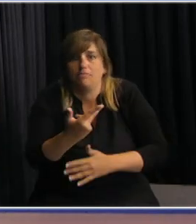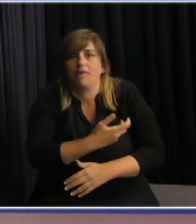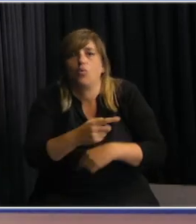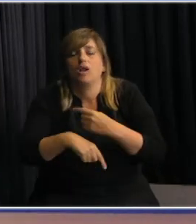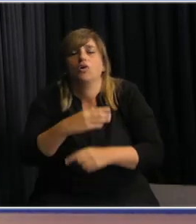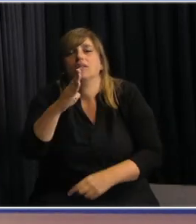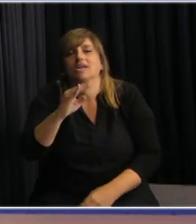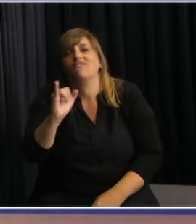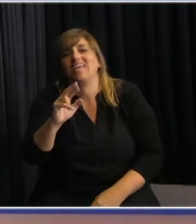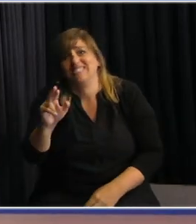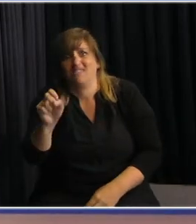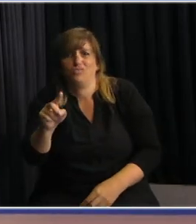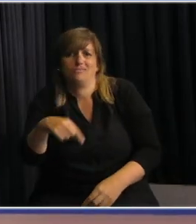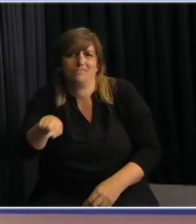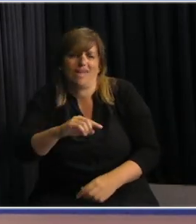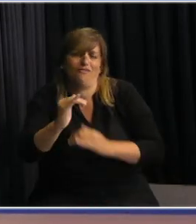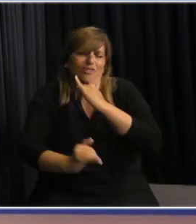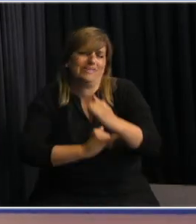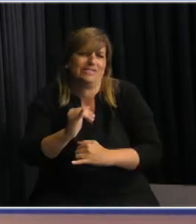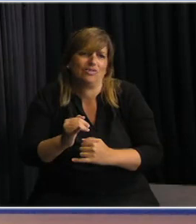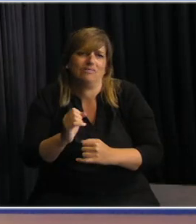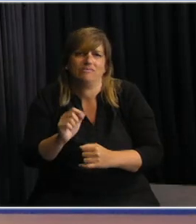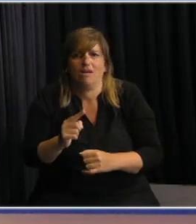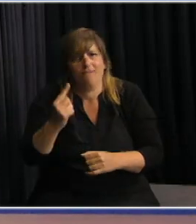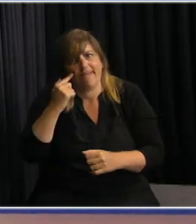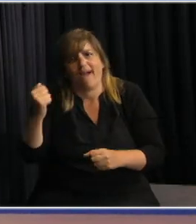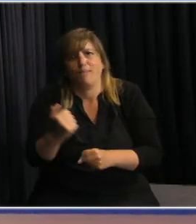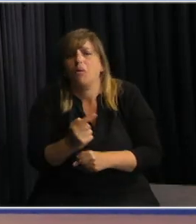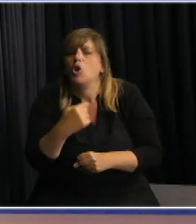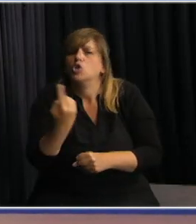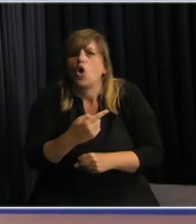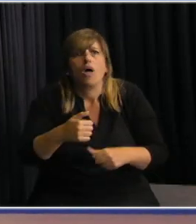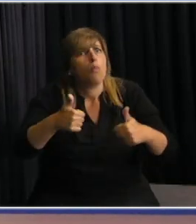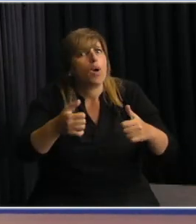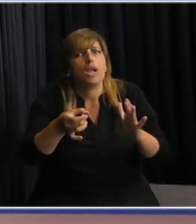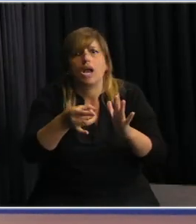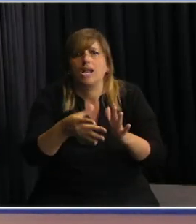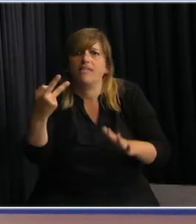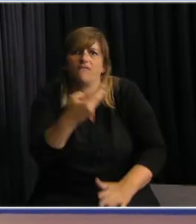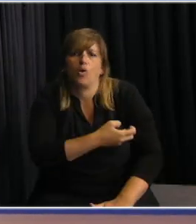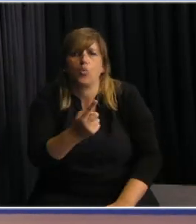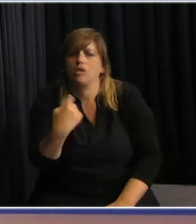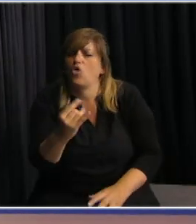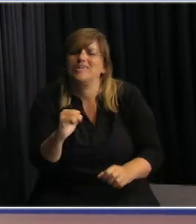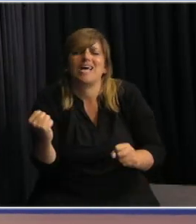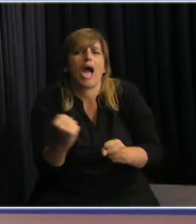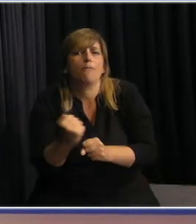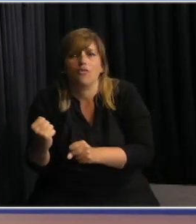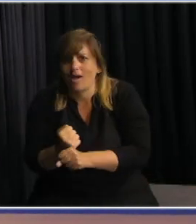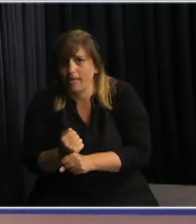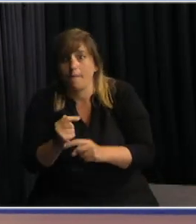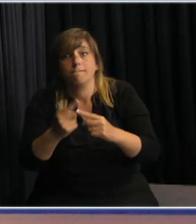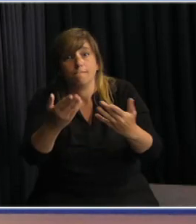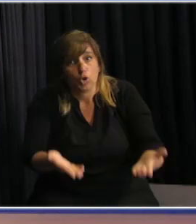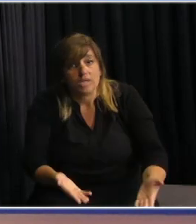bueno, ustedes ya han informado y hablado sobre su efectividad. Pero todas son buenas vacunas y todas han sido aprobadas y por